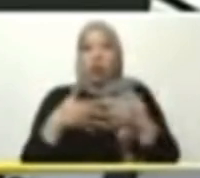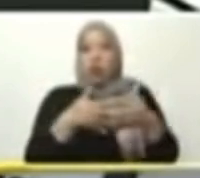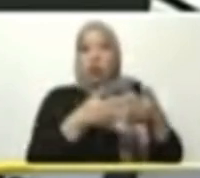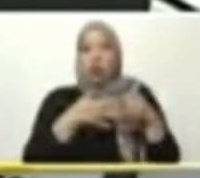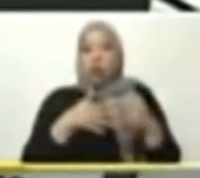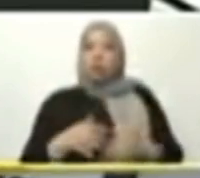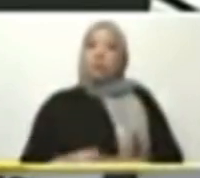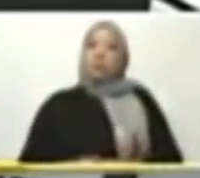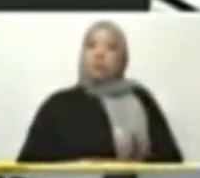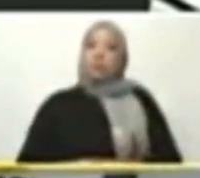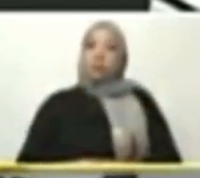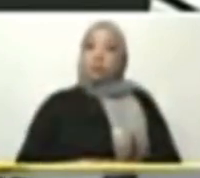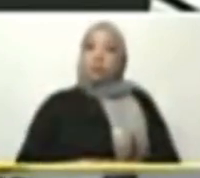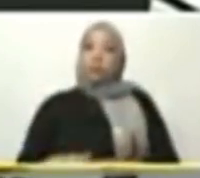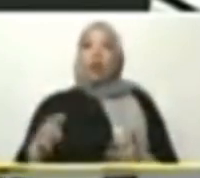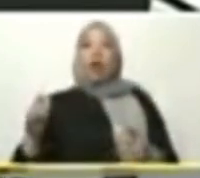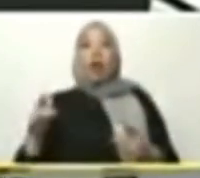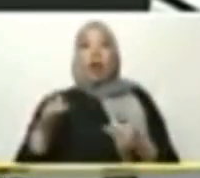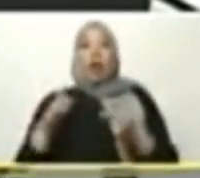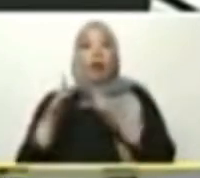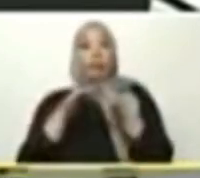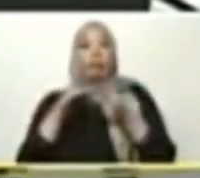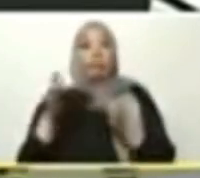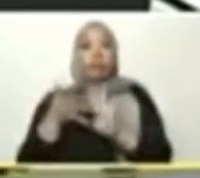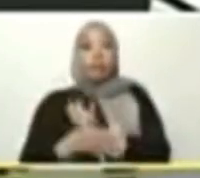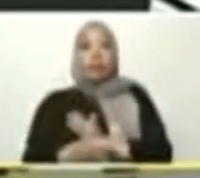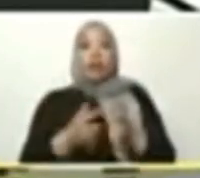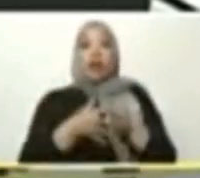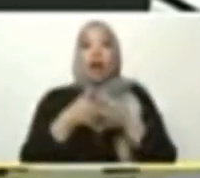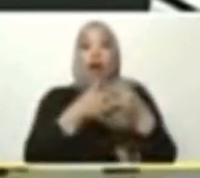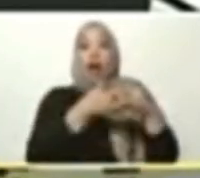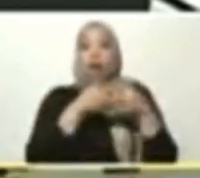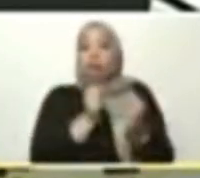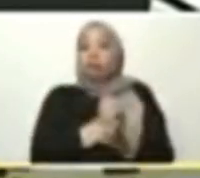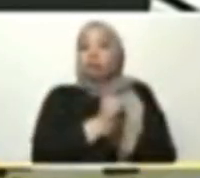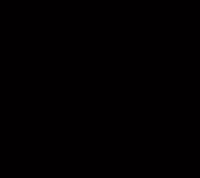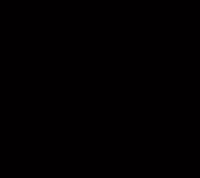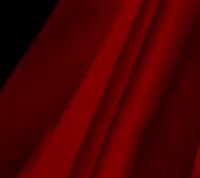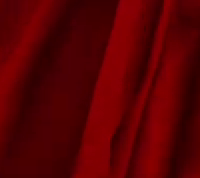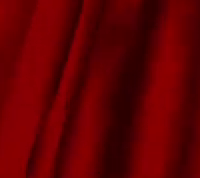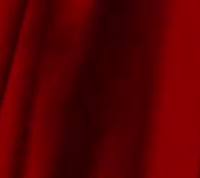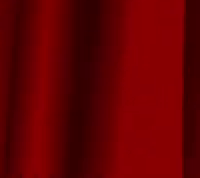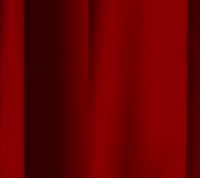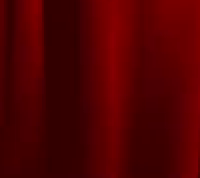amamos. Por Estados Unidos lo que tenemos es amor. Amor.